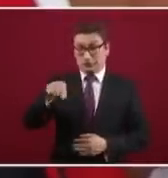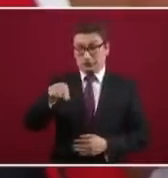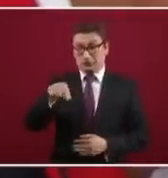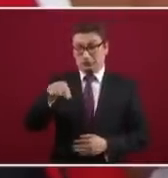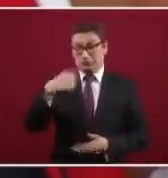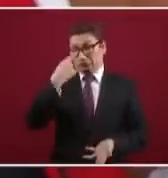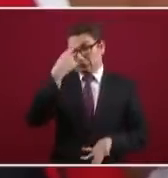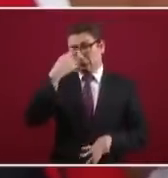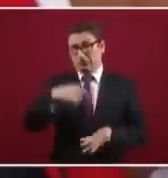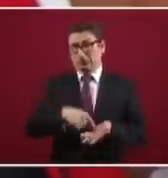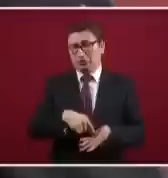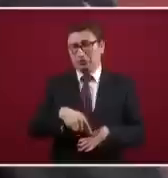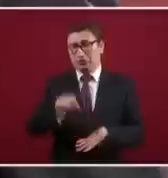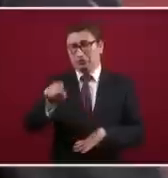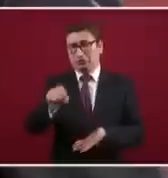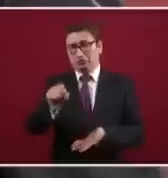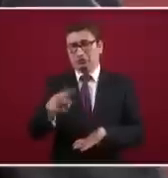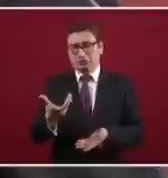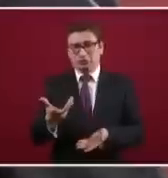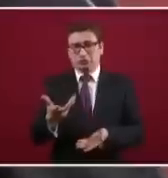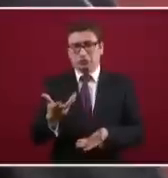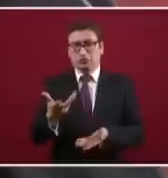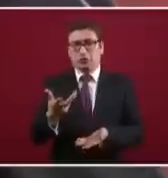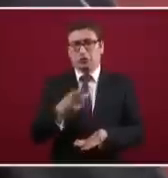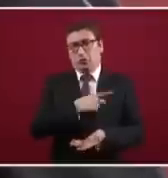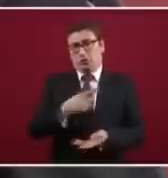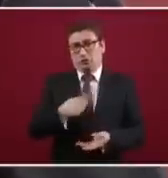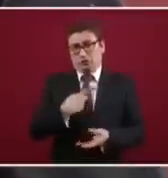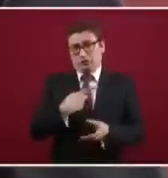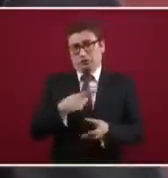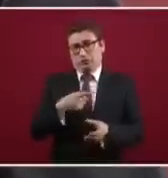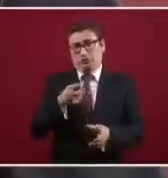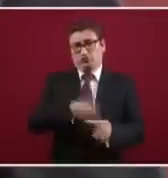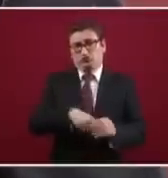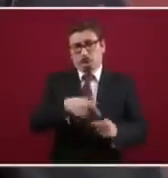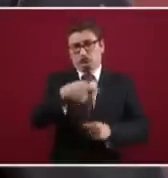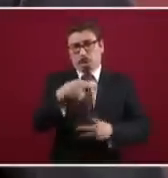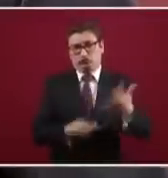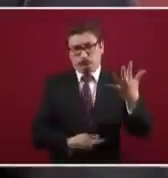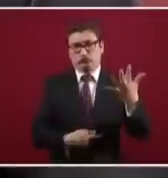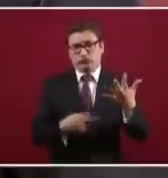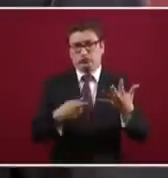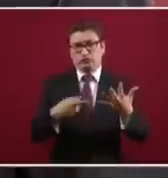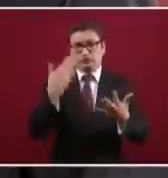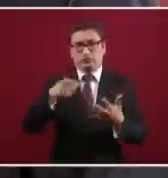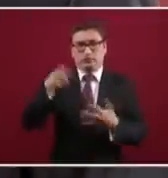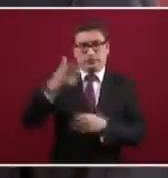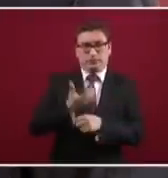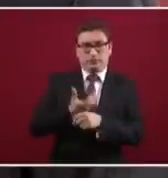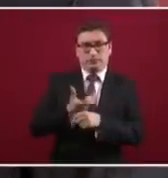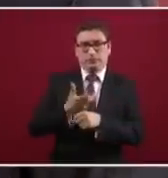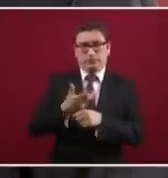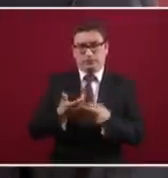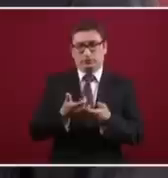creo que pertenece o debe estar en esta agrupación de Estados Unidos